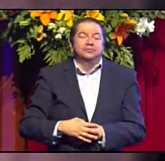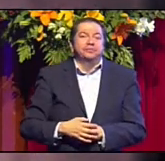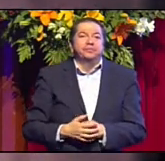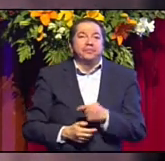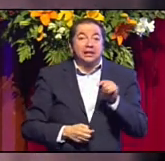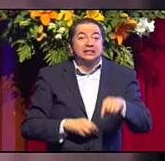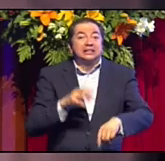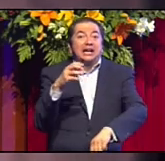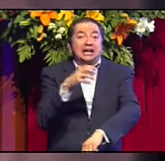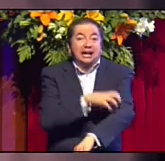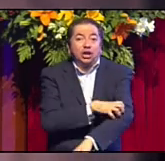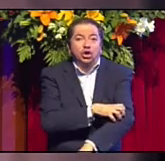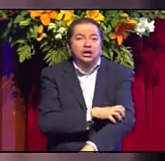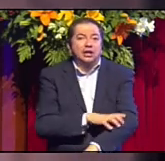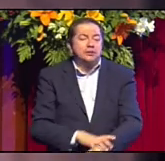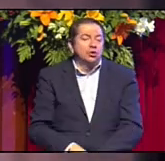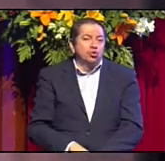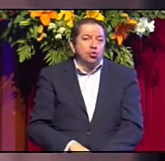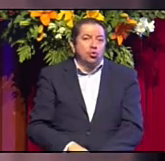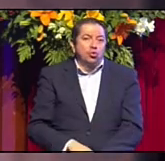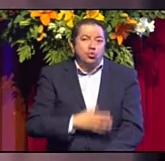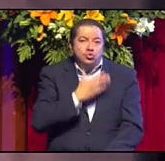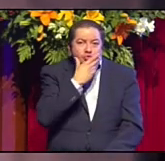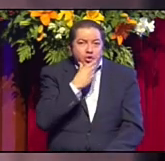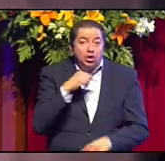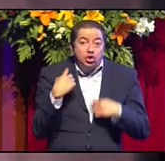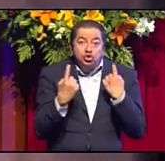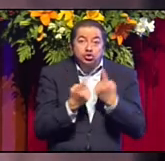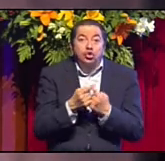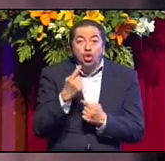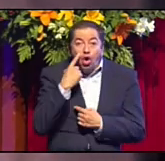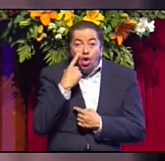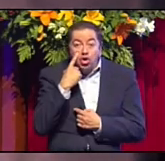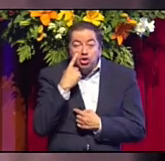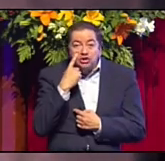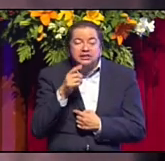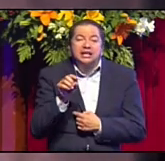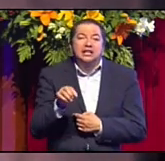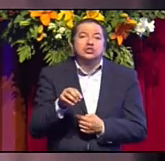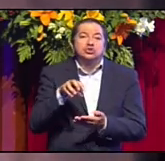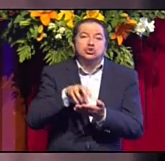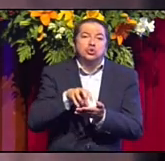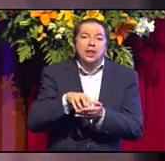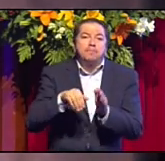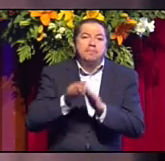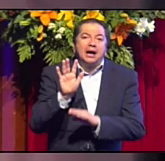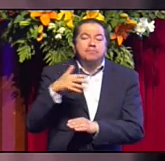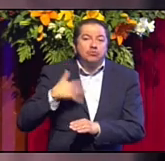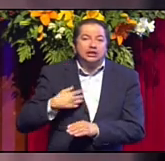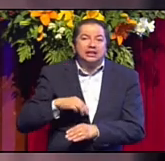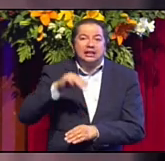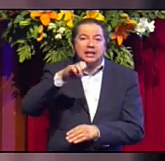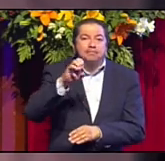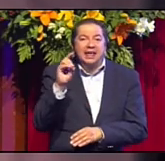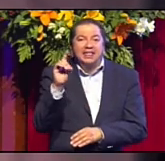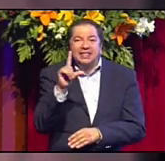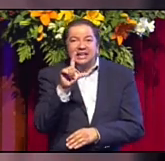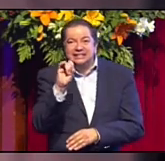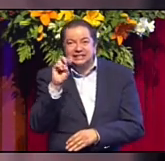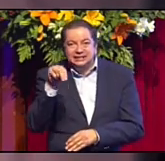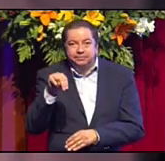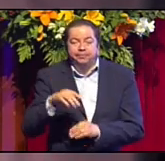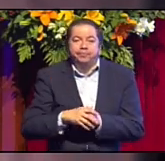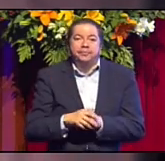de esta región maravillosa que estaba donde nosotros conocemos la ciudad más importante, Medellín, y donde efectivamente se han hecho tan bien las